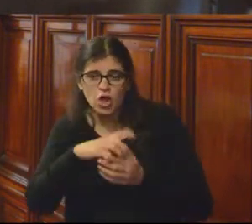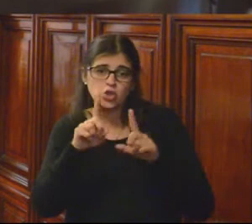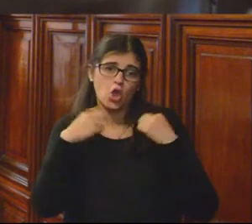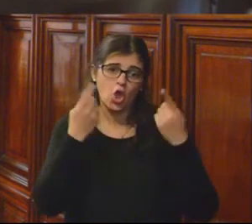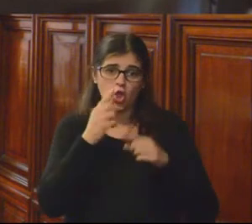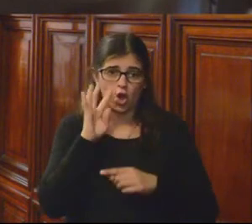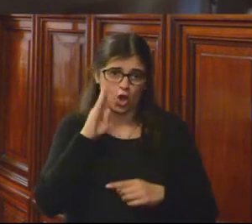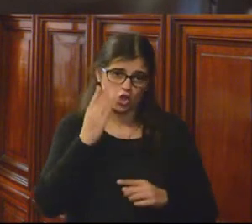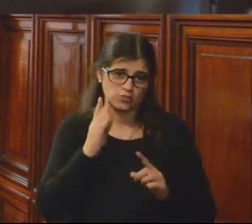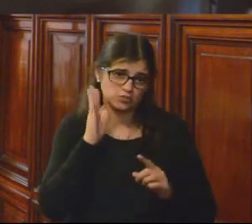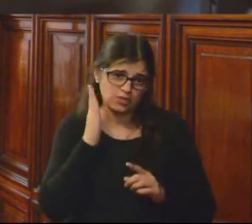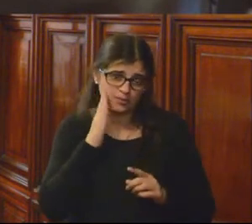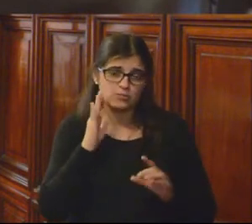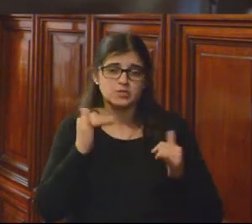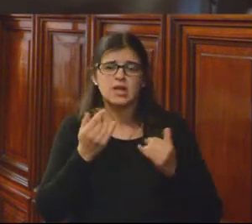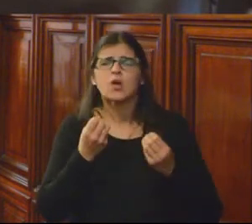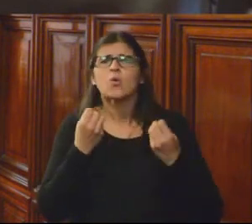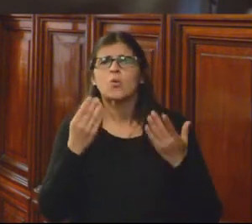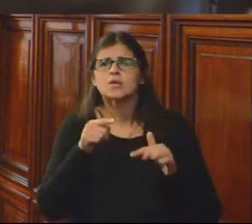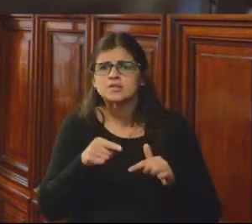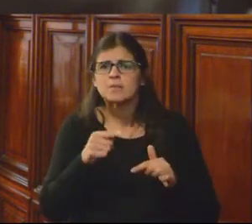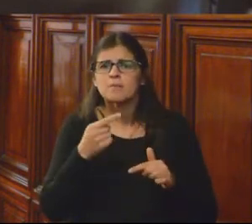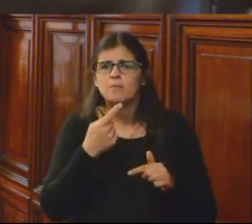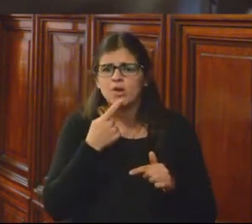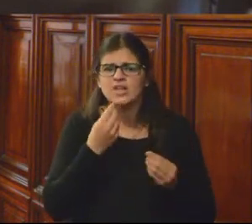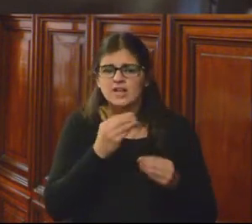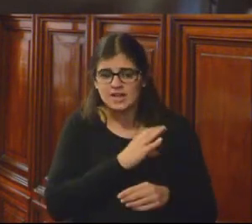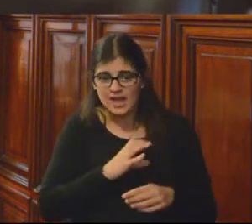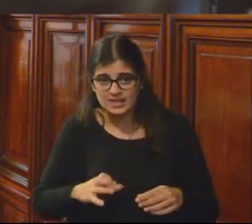reconocemos. ¿Cuál es esta política? ¿Es una política de